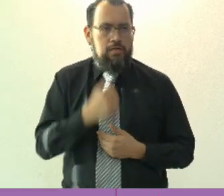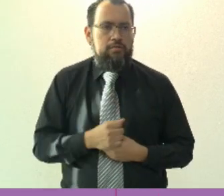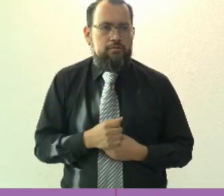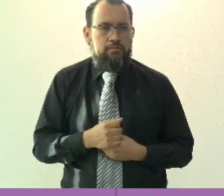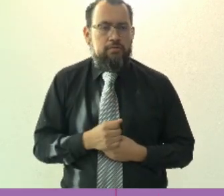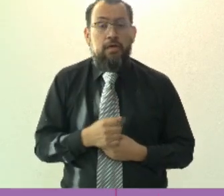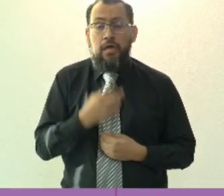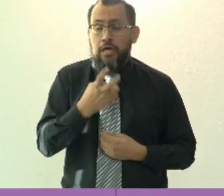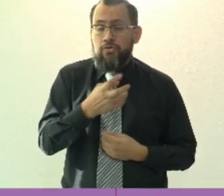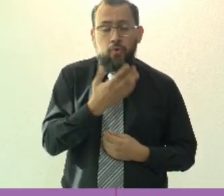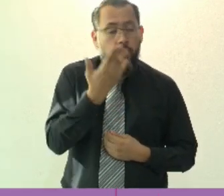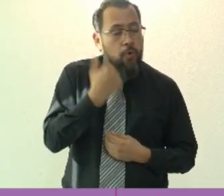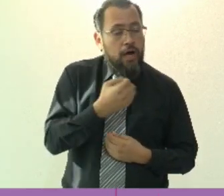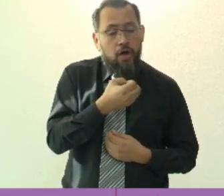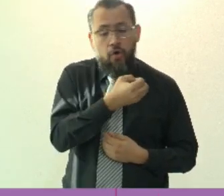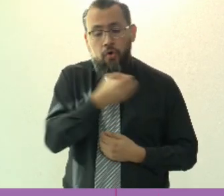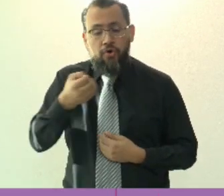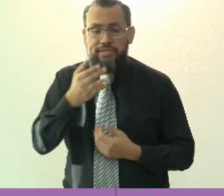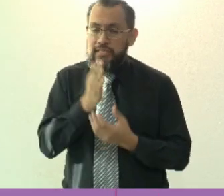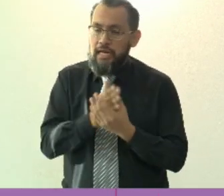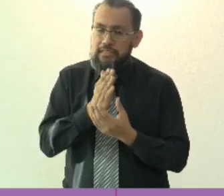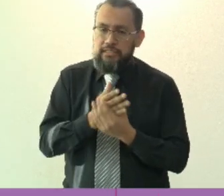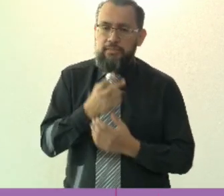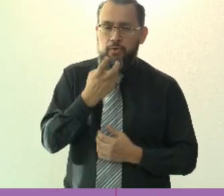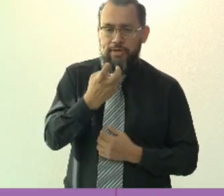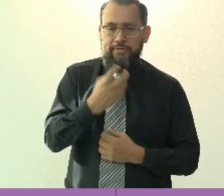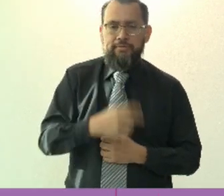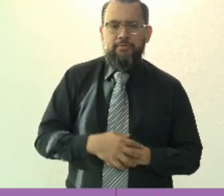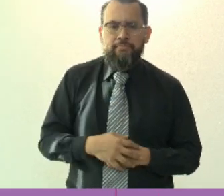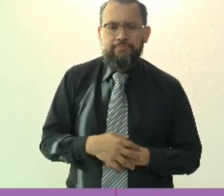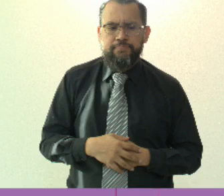No había una organización de archivos decente.